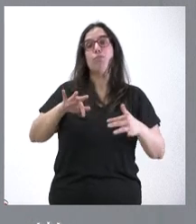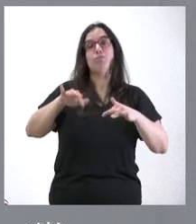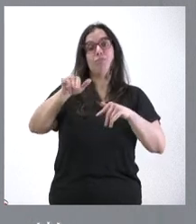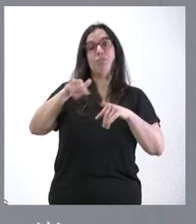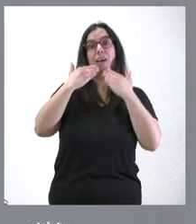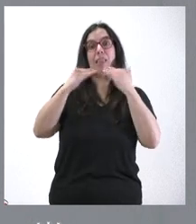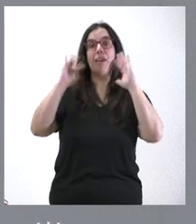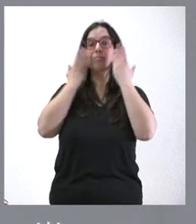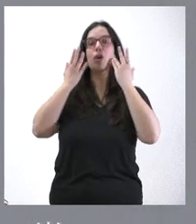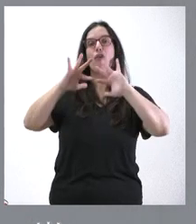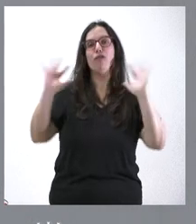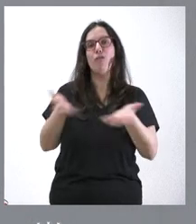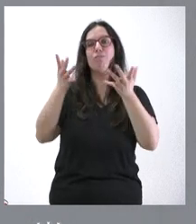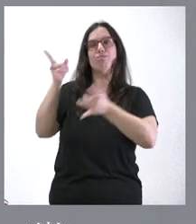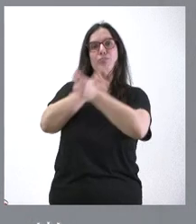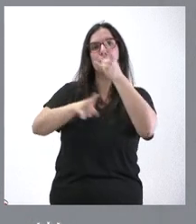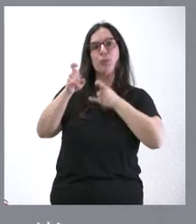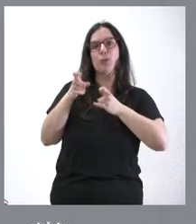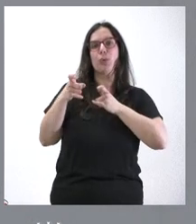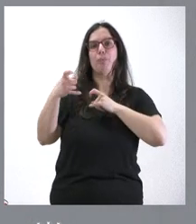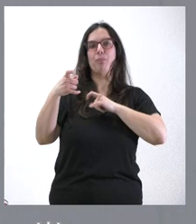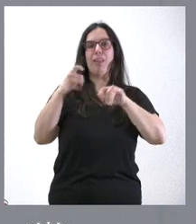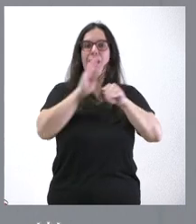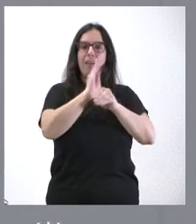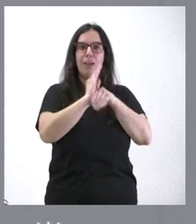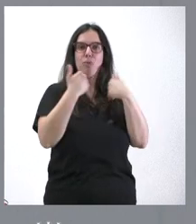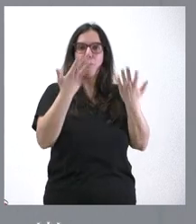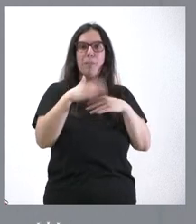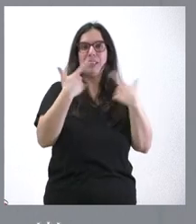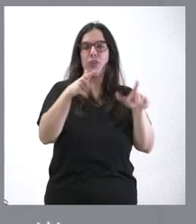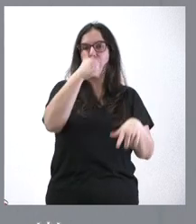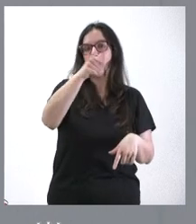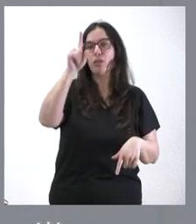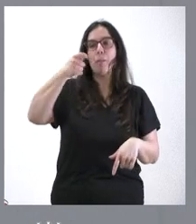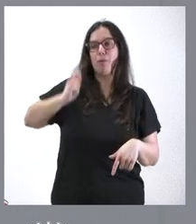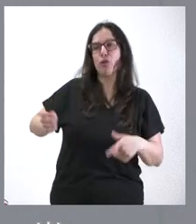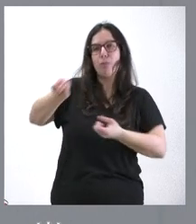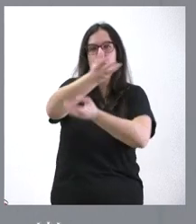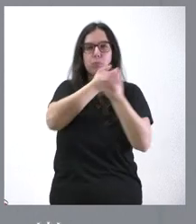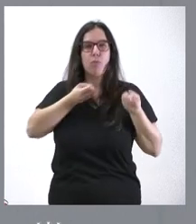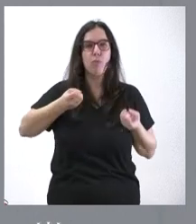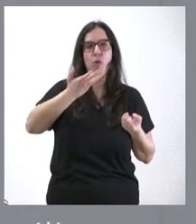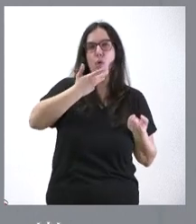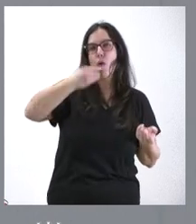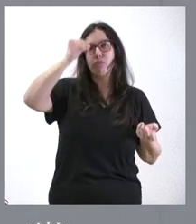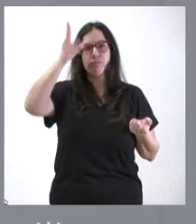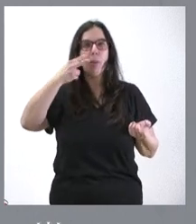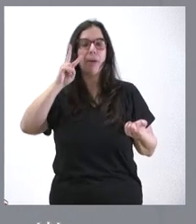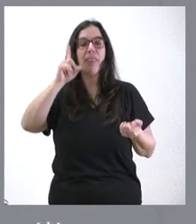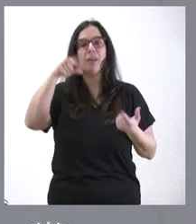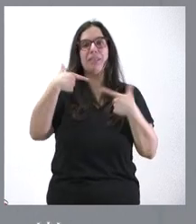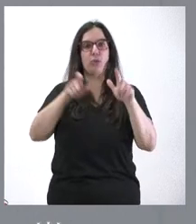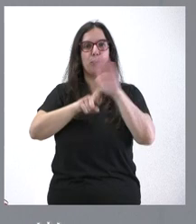mayores ingresos en torno al sector del vino el intercambio de conocimiento entre profesionales y en el sector tienen ustedes la